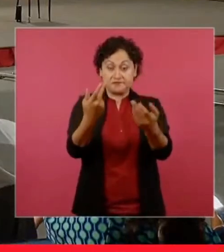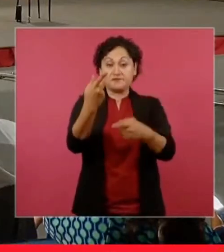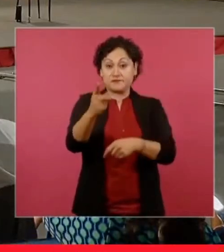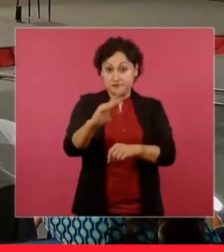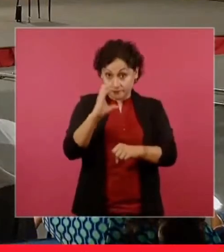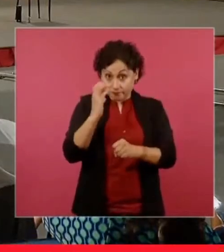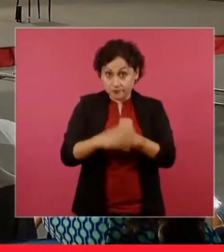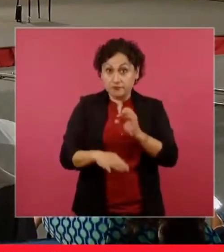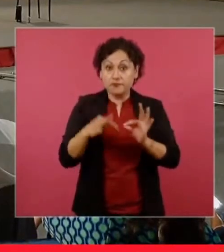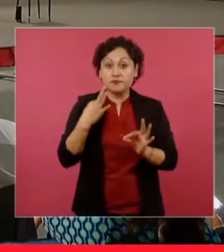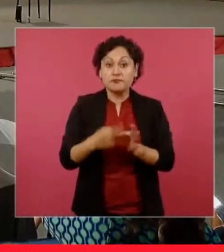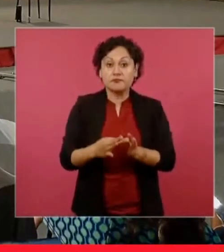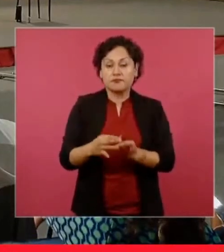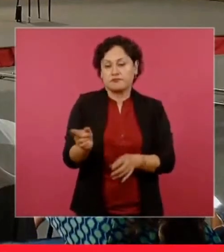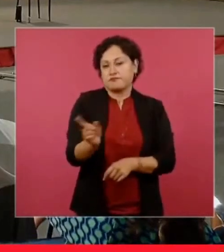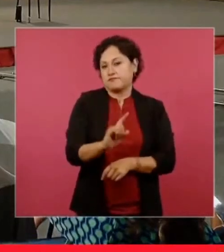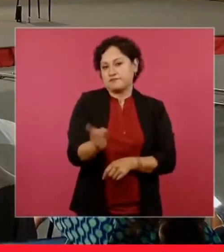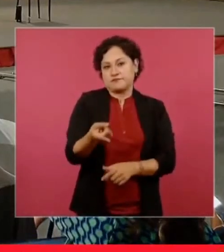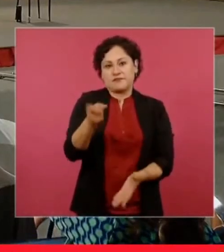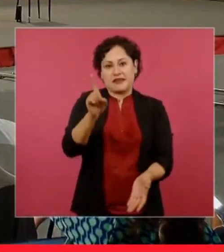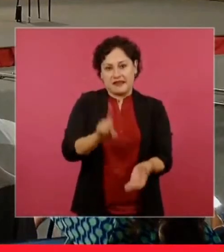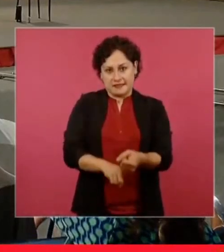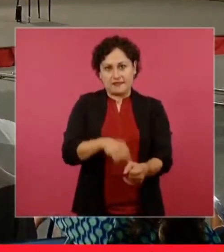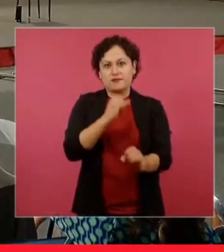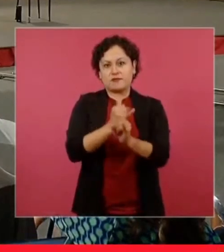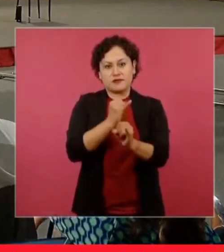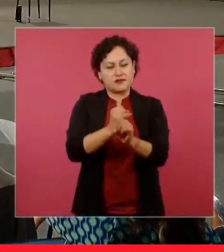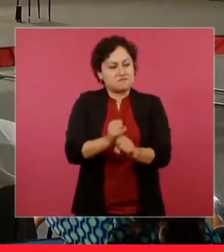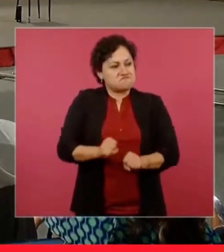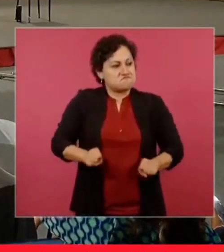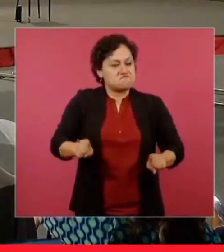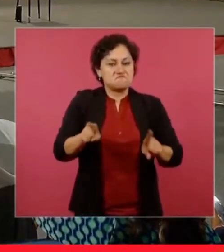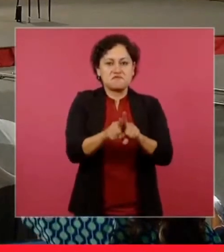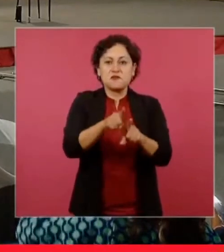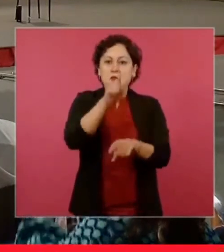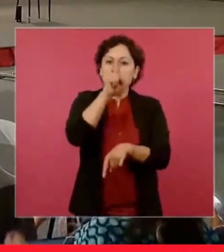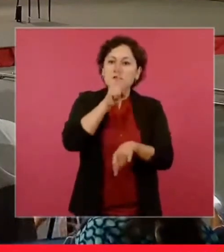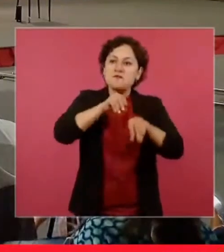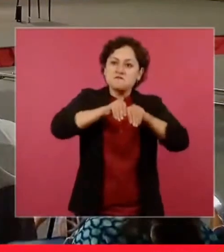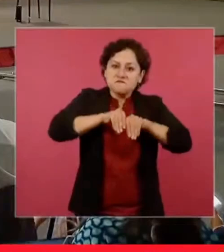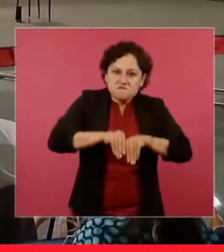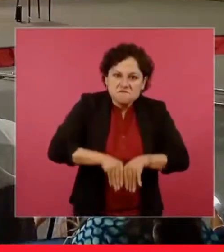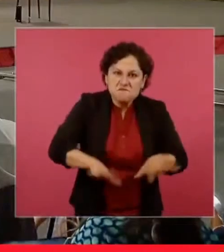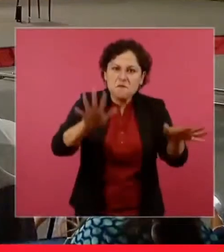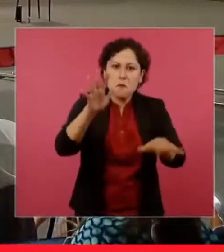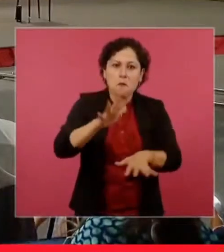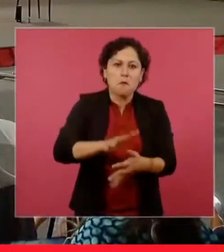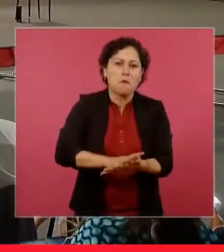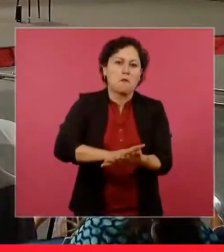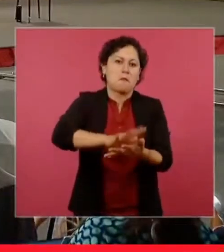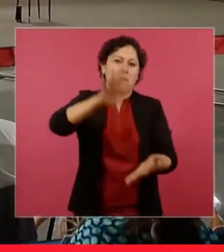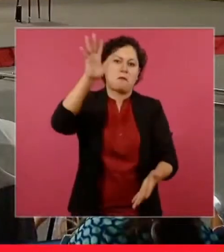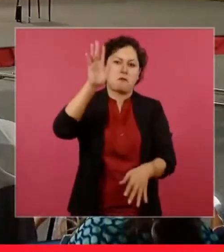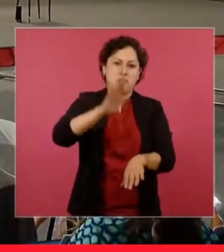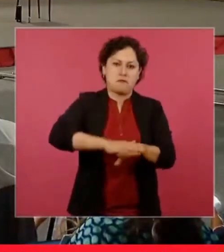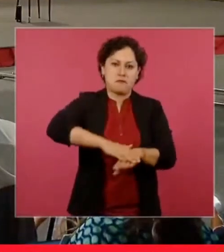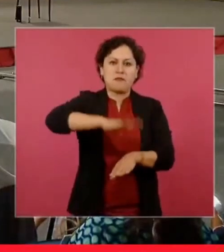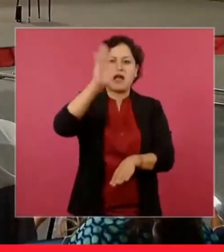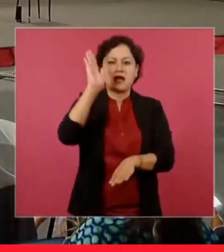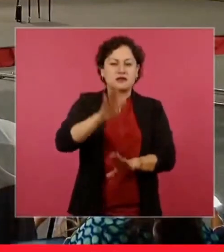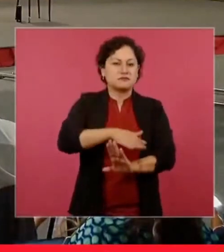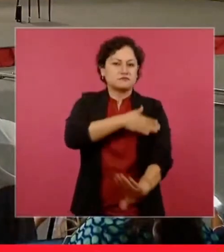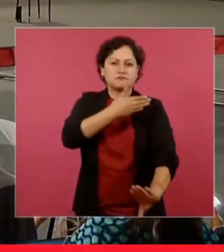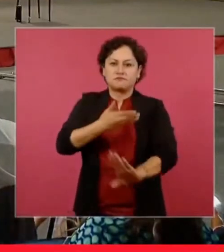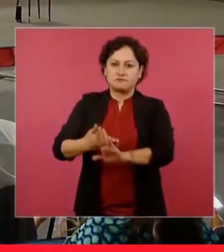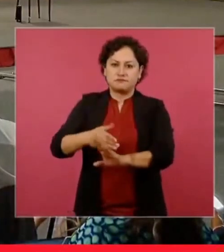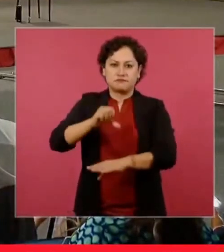ofensiva digital. Esta también es la campaña de mentiras en redes sociales más grande del mundo en contra del